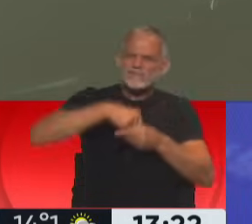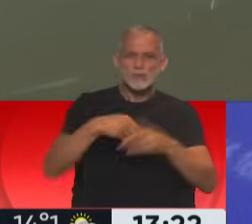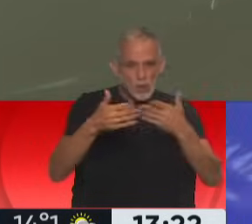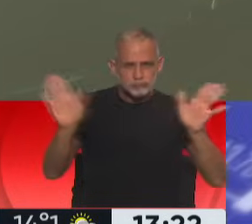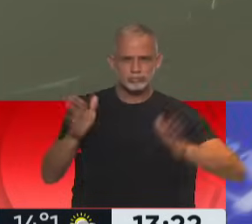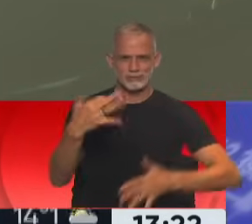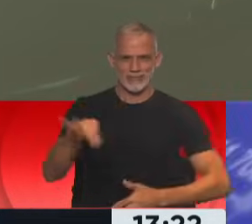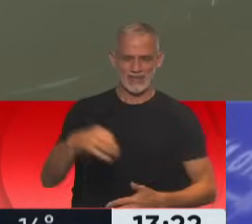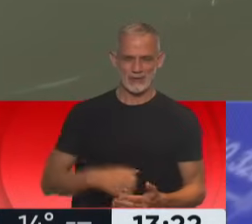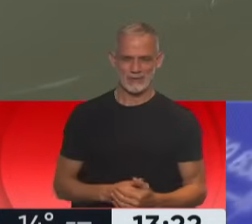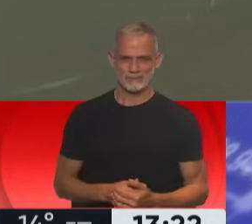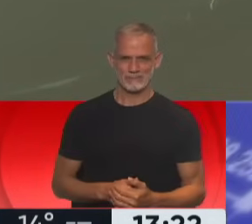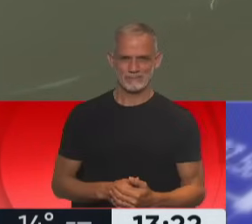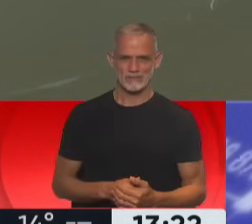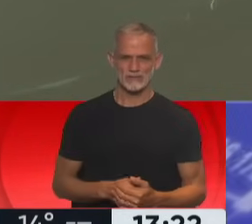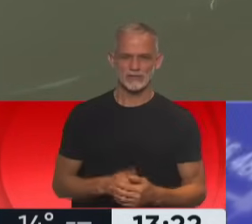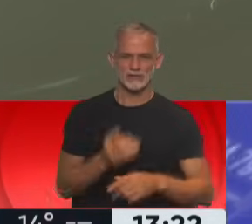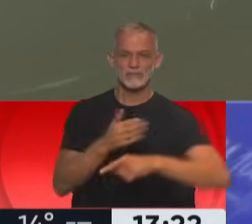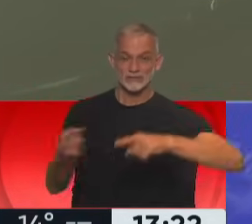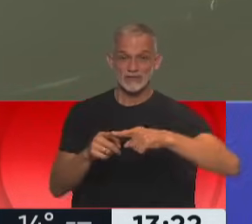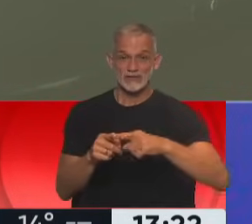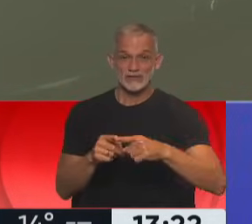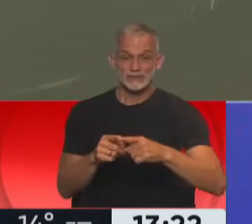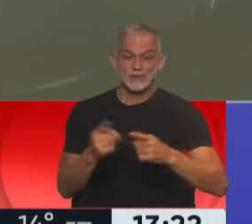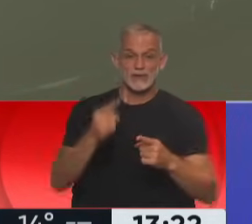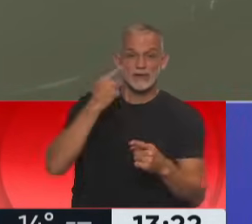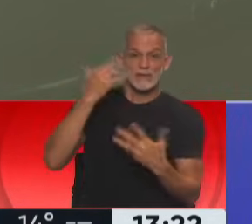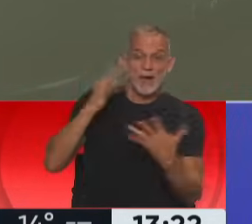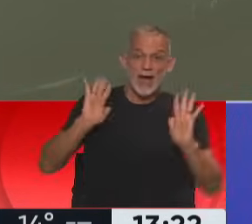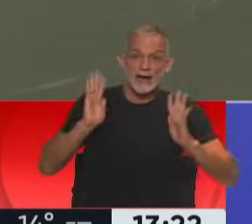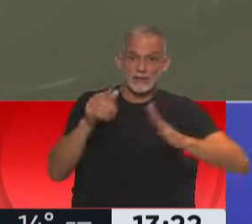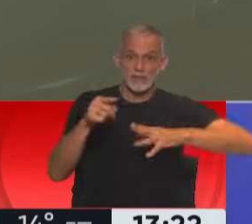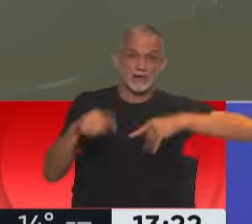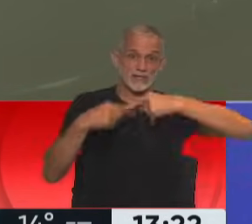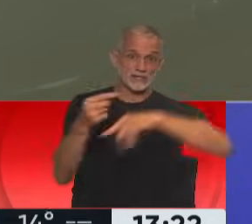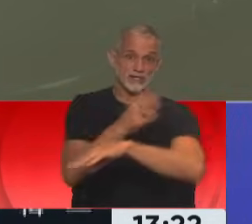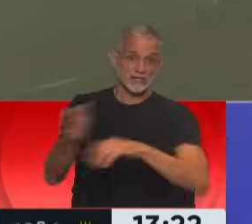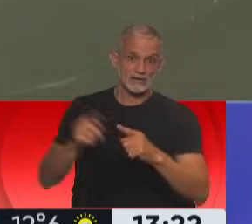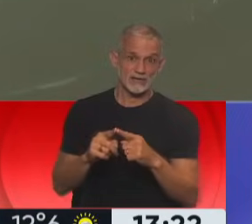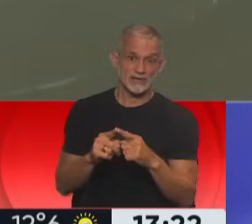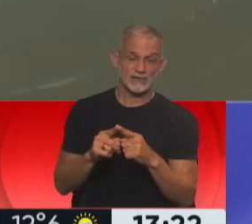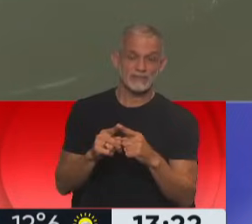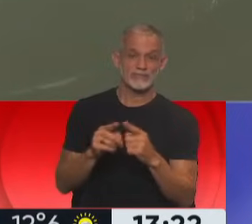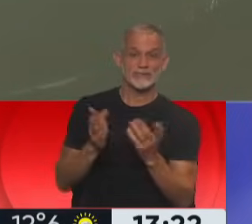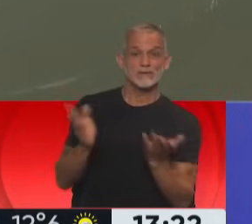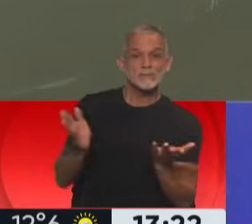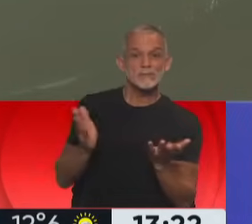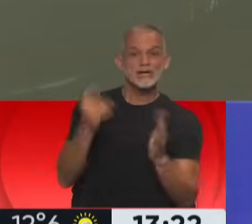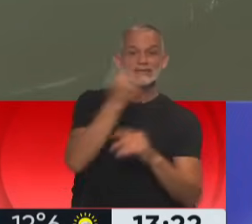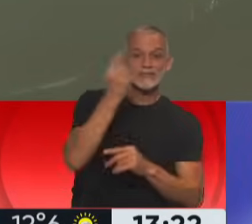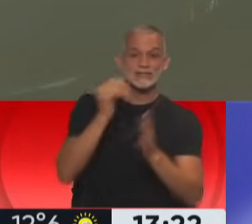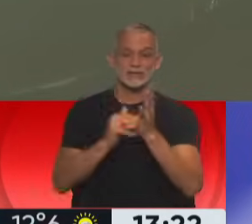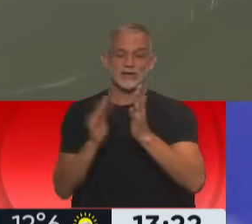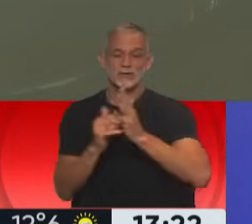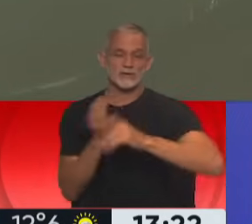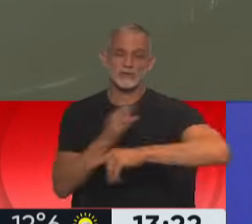Gracias chicas, gracias. Me quedo con la imagen de la Virgen, con la imagen del manto celeste y blanco, nuestra patrona de